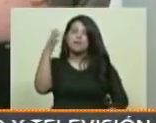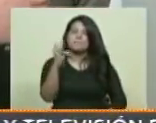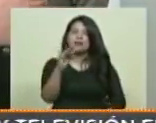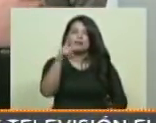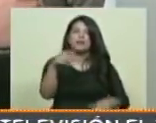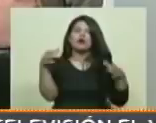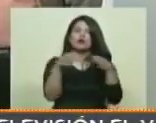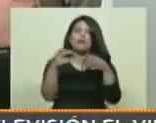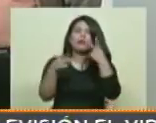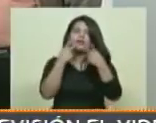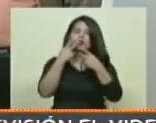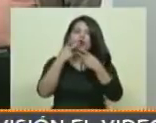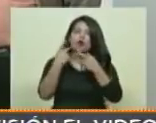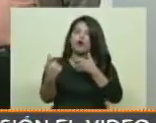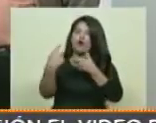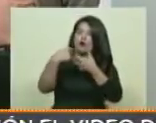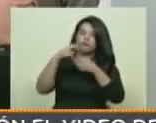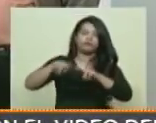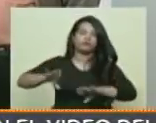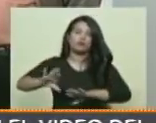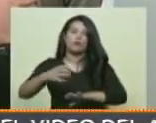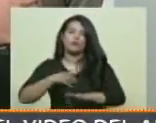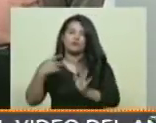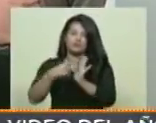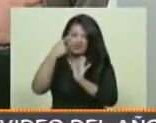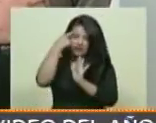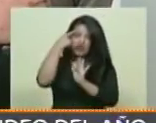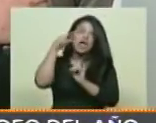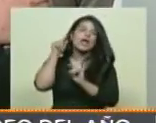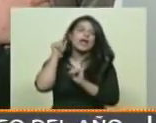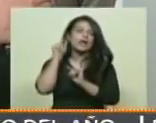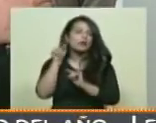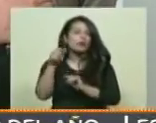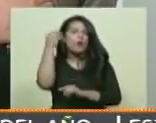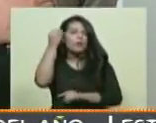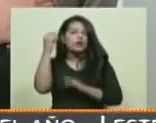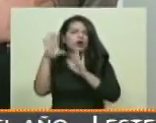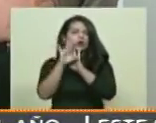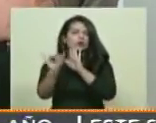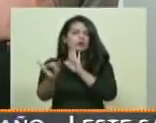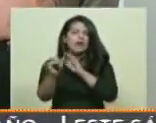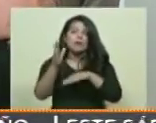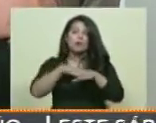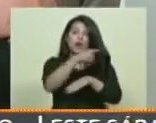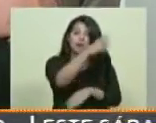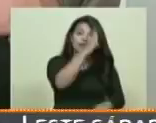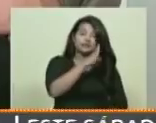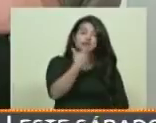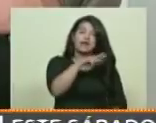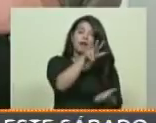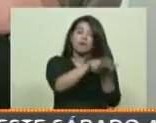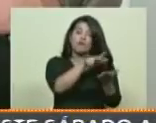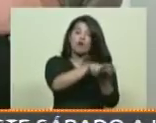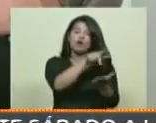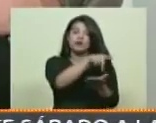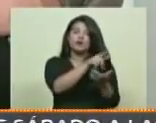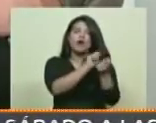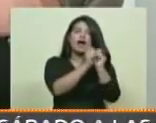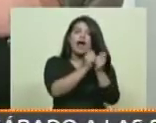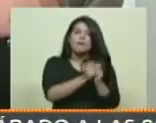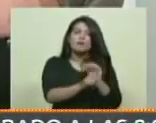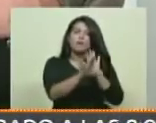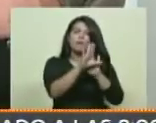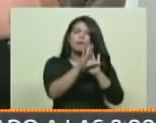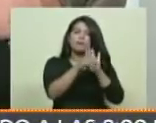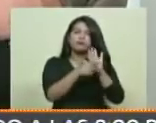partidos políticos. Quisiera saber la posición de la Asamblea Nacional Constituyente a propósito que en Brasil se aprobó una enmienda política